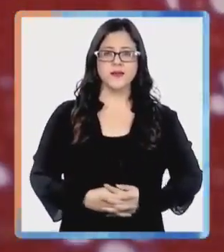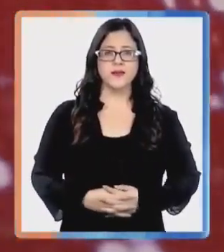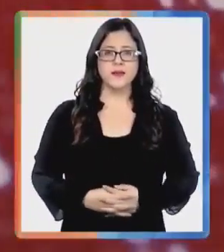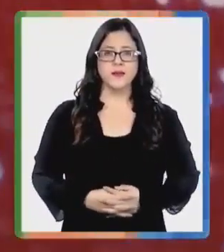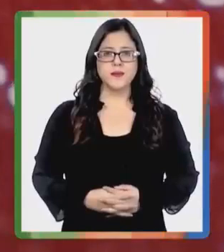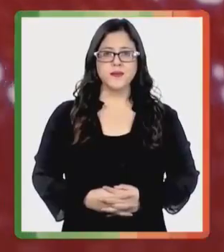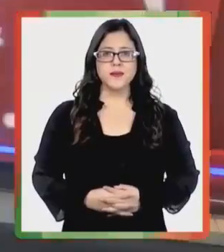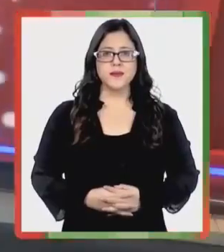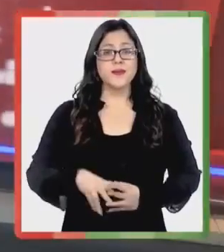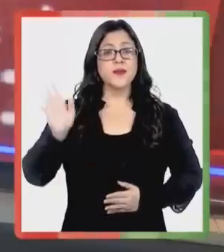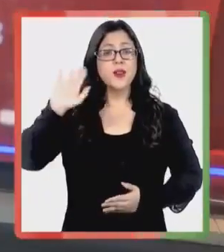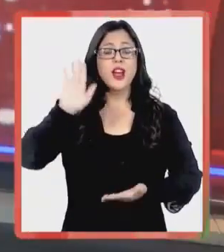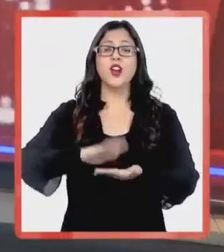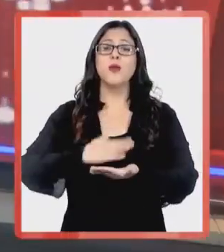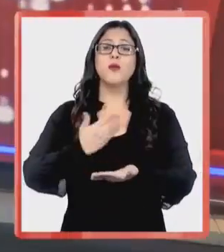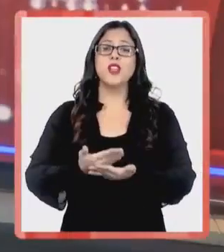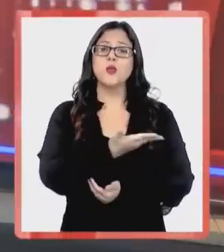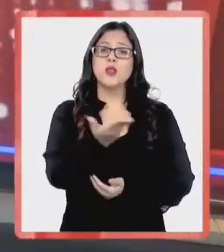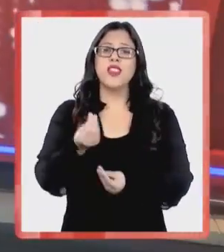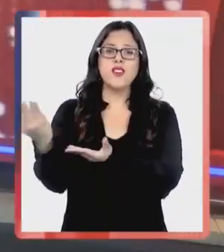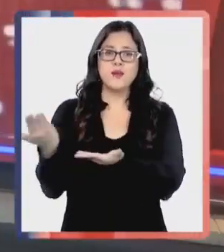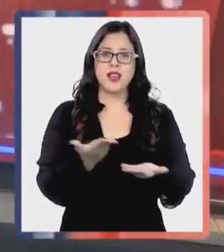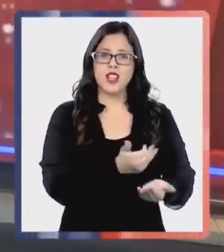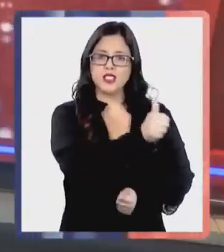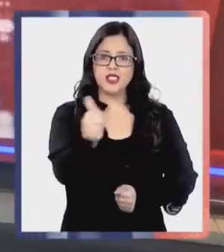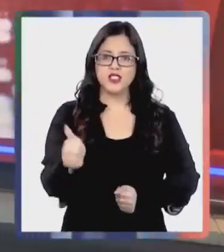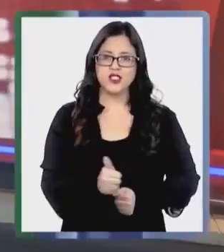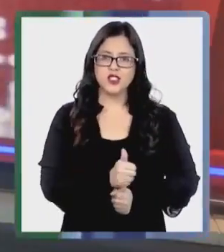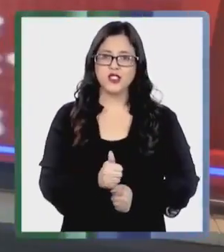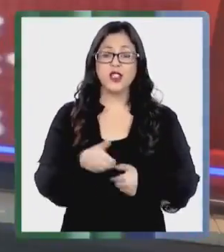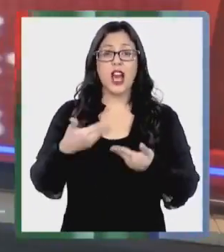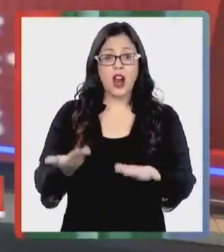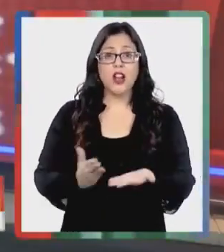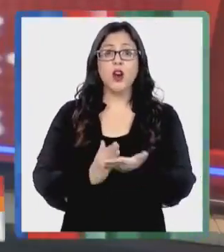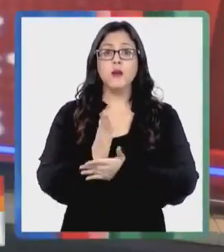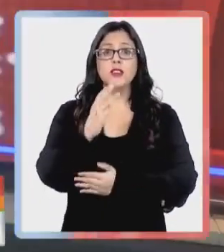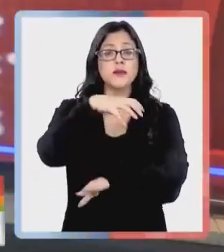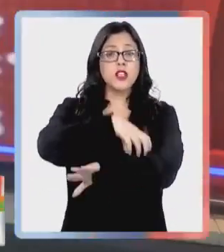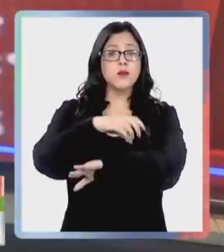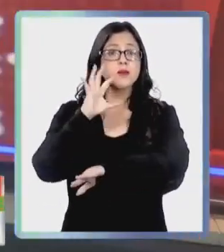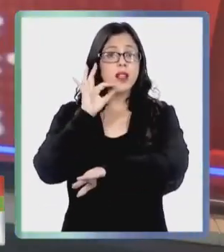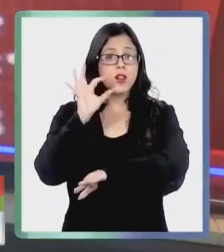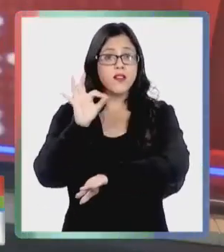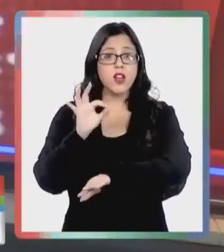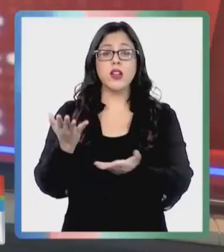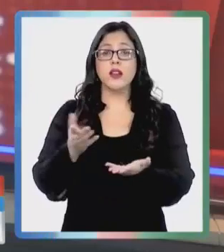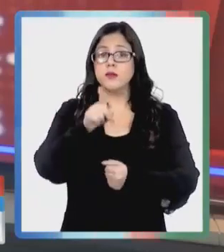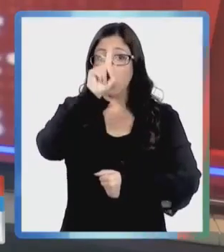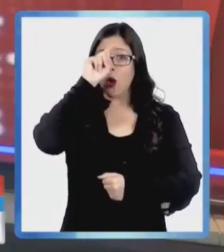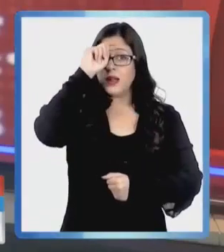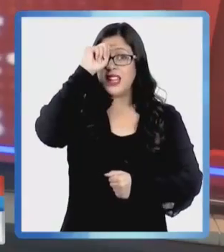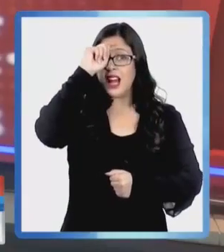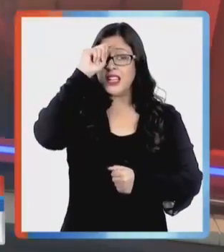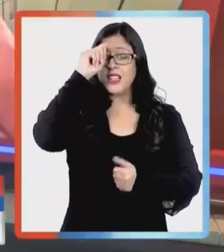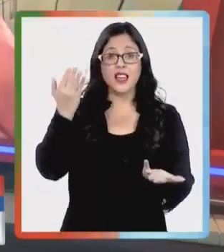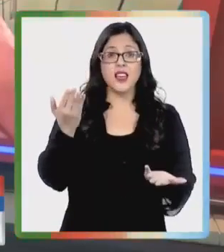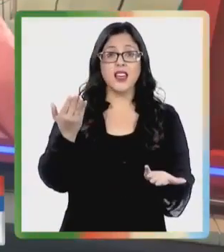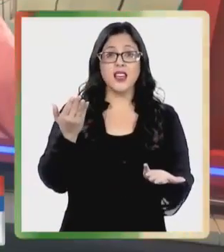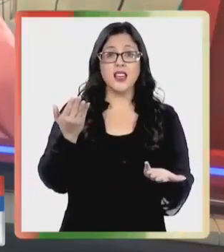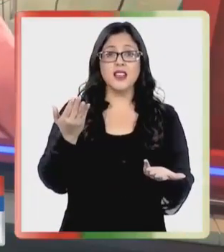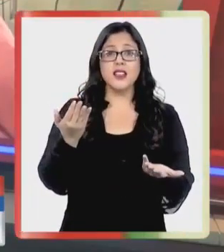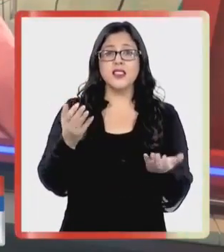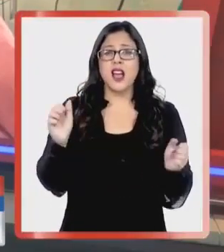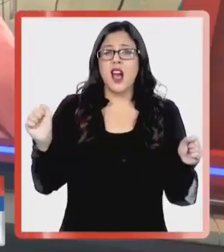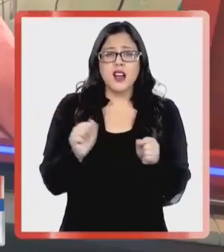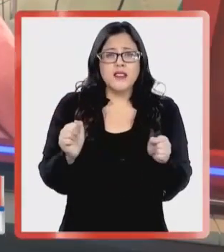Noticias. Hola, ¿cómo están ustedes? Bienvenidas y bienvenidos. Comenzamos en la región del Biobío. Los hospitales están enfrentando